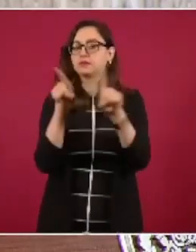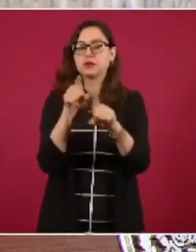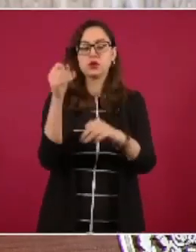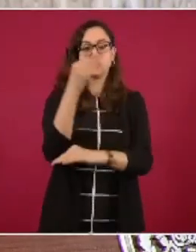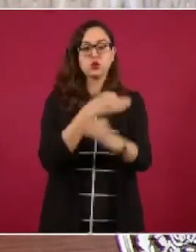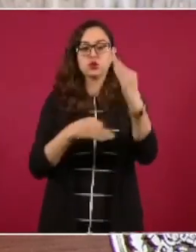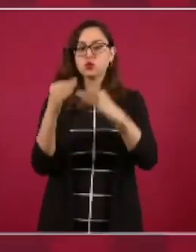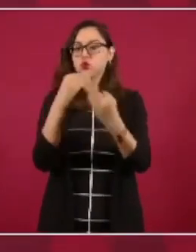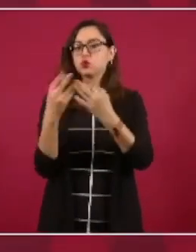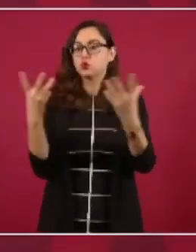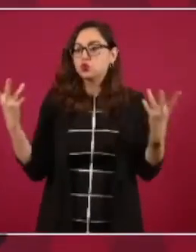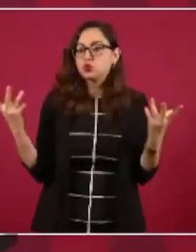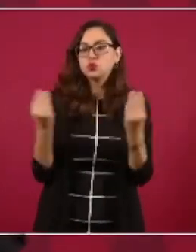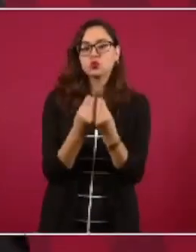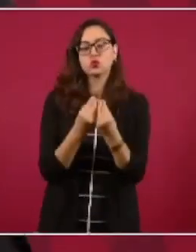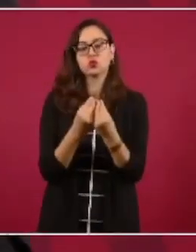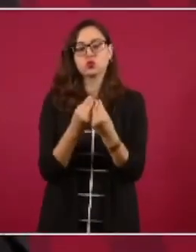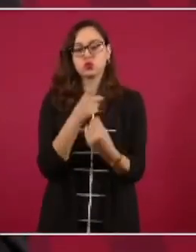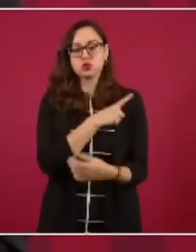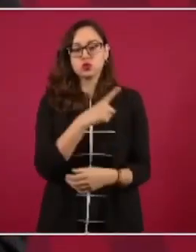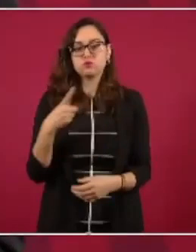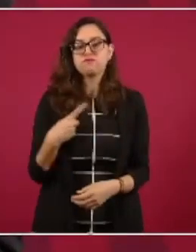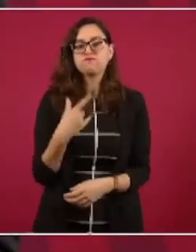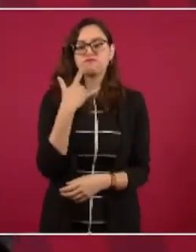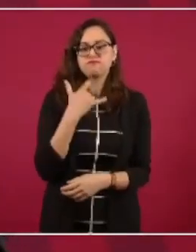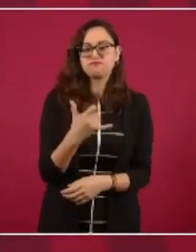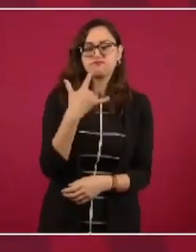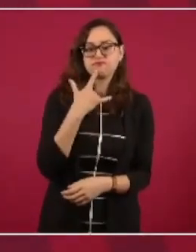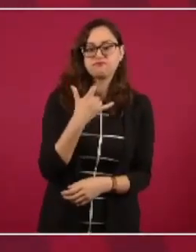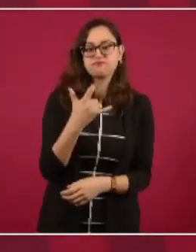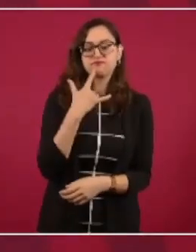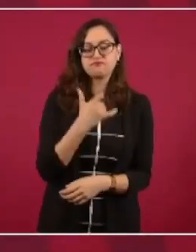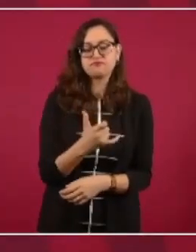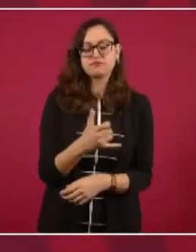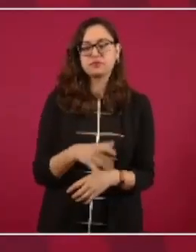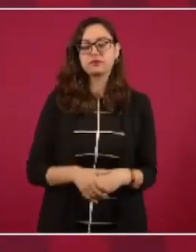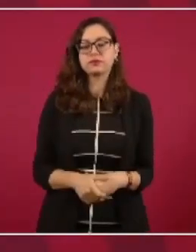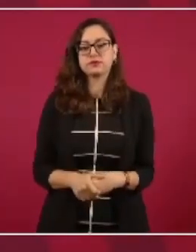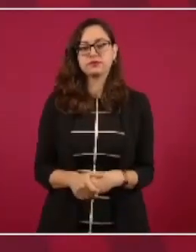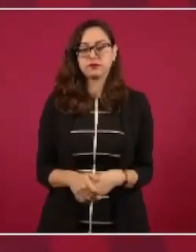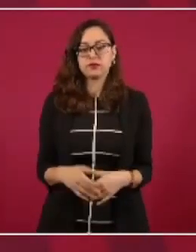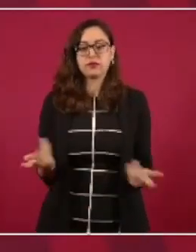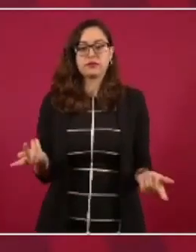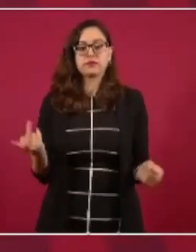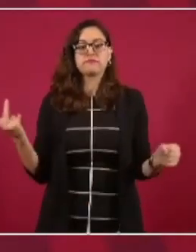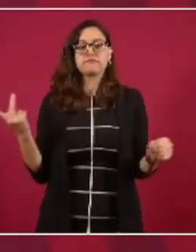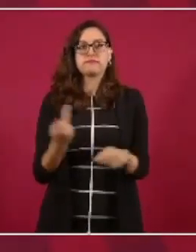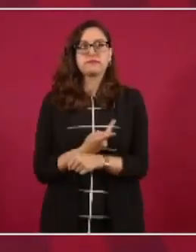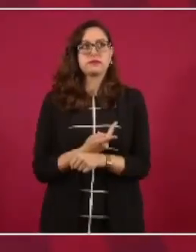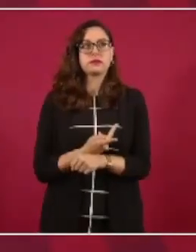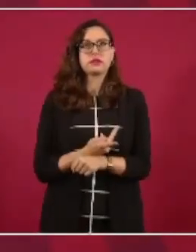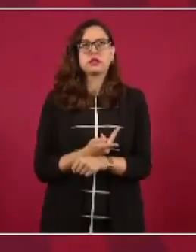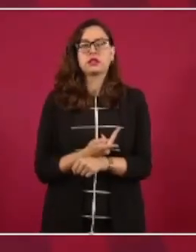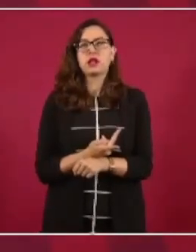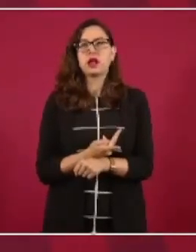Es que ahora se tienen, por ejemplo,